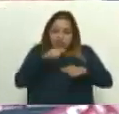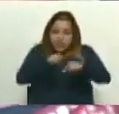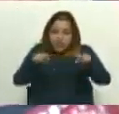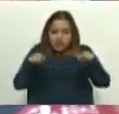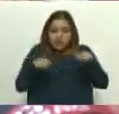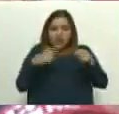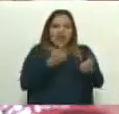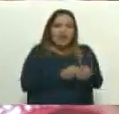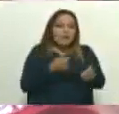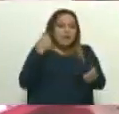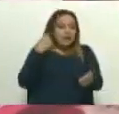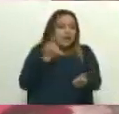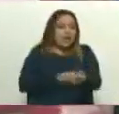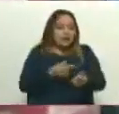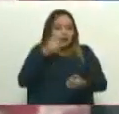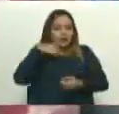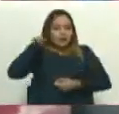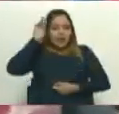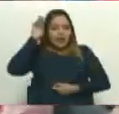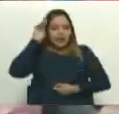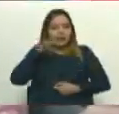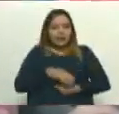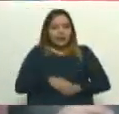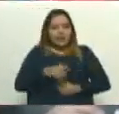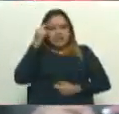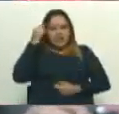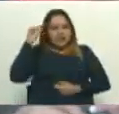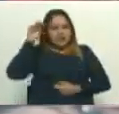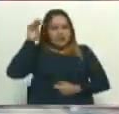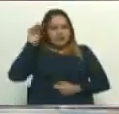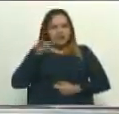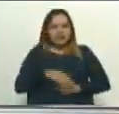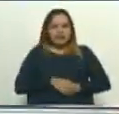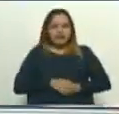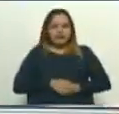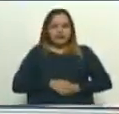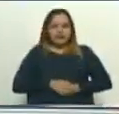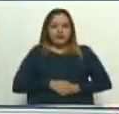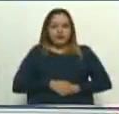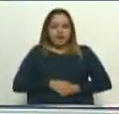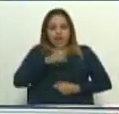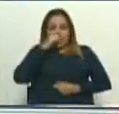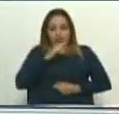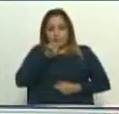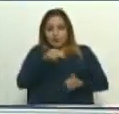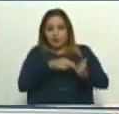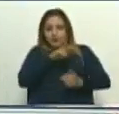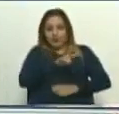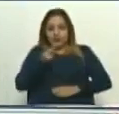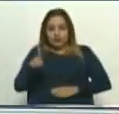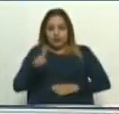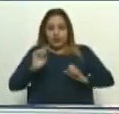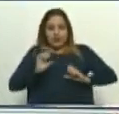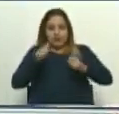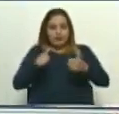hermanos y hermanas, en el Día del Maestro. Año 2021 comienza